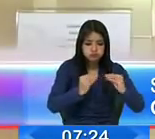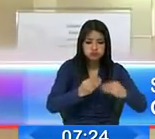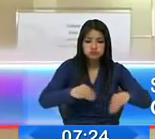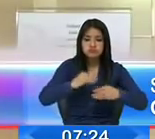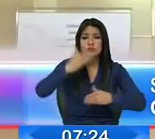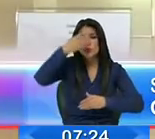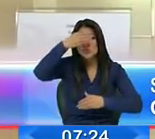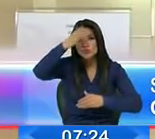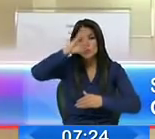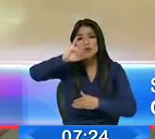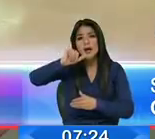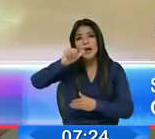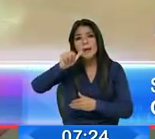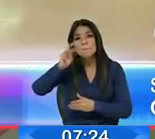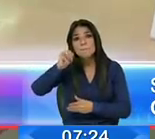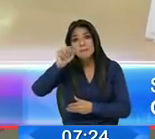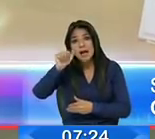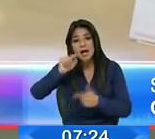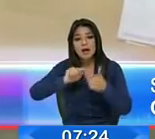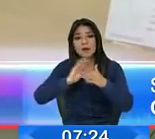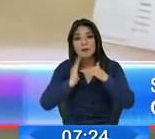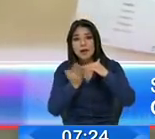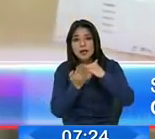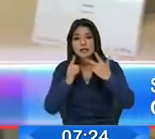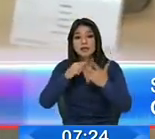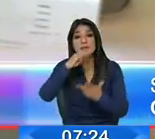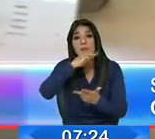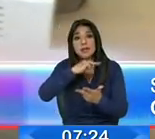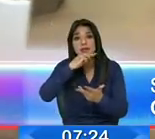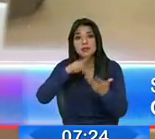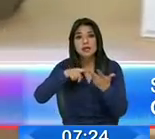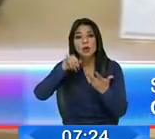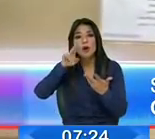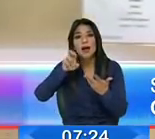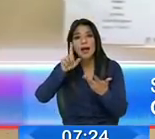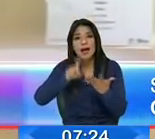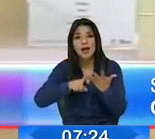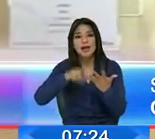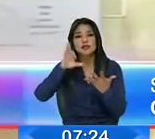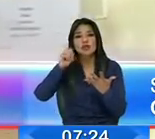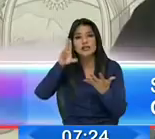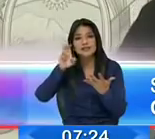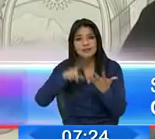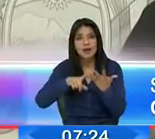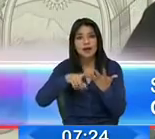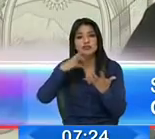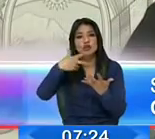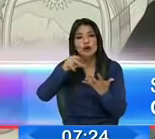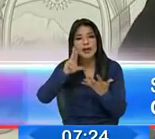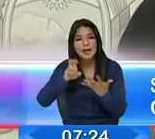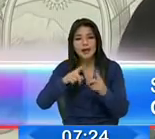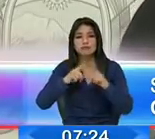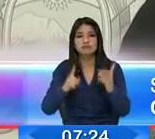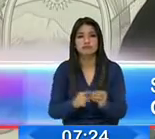culturas Jamacuaque, Bahía, Manteña, Huangala, Valdivia, Tolita y Chorrera. La idea no